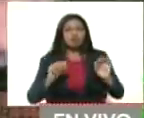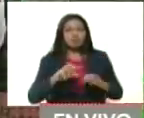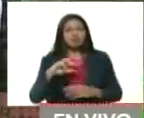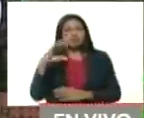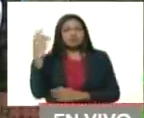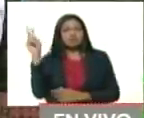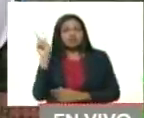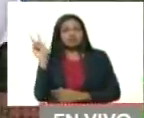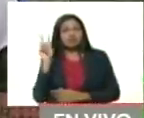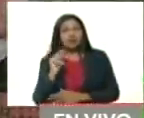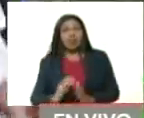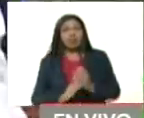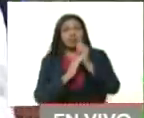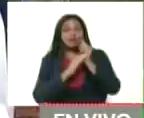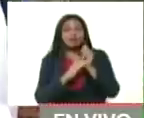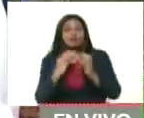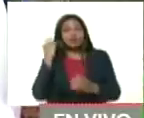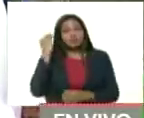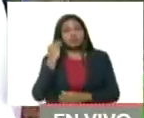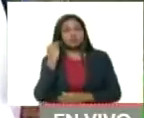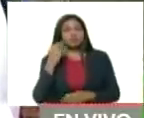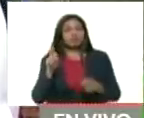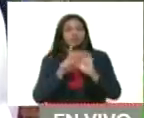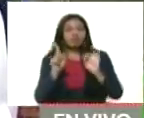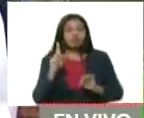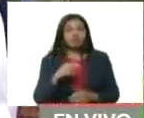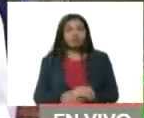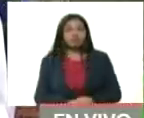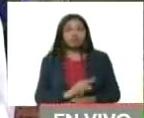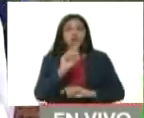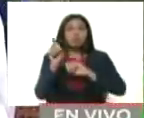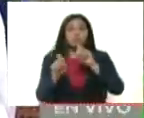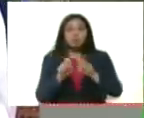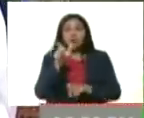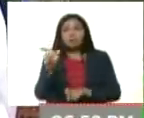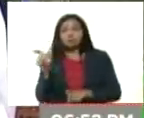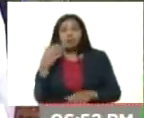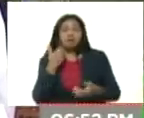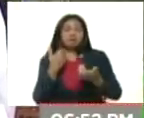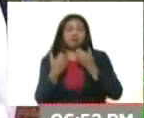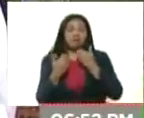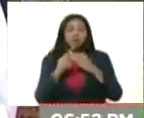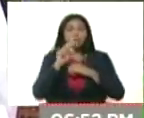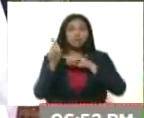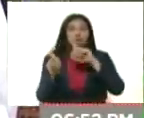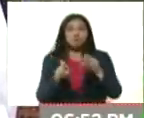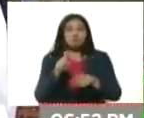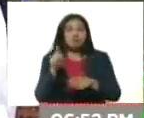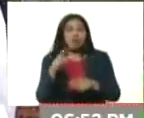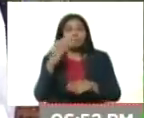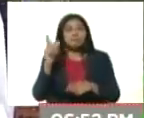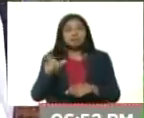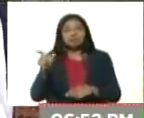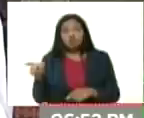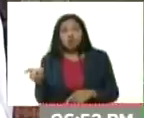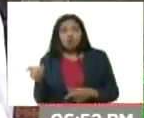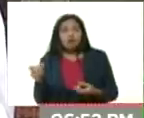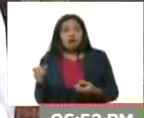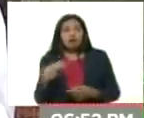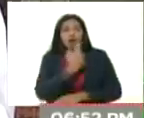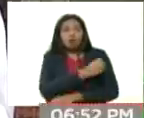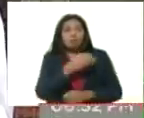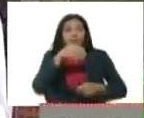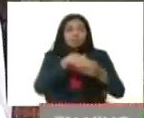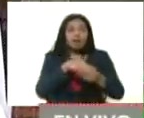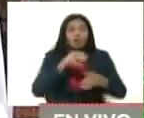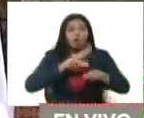Venezuela. Le preguntaron a los líderes de opinión, comillas, pero no le preguntaron a los pacientes, no le han preguntado a los contagiados, no le han preguntado a